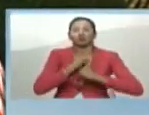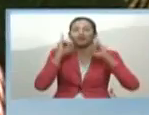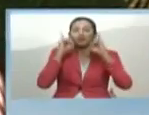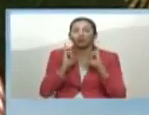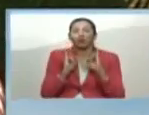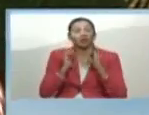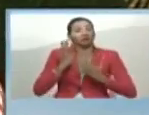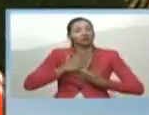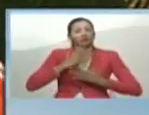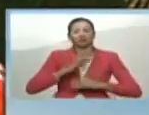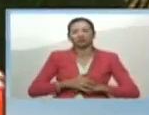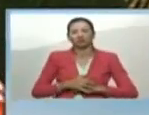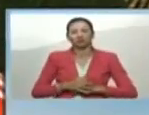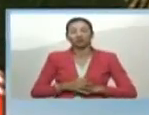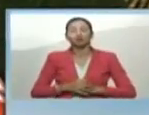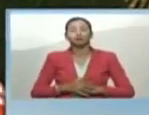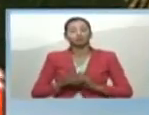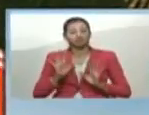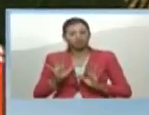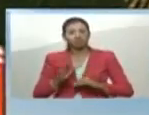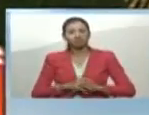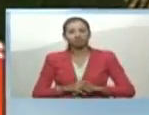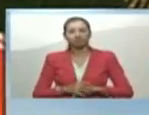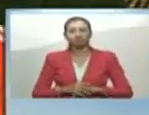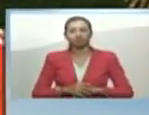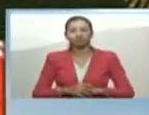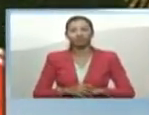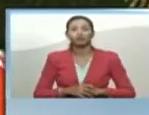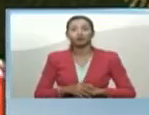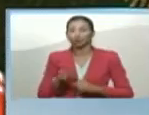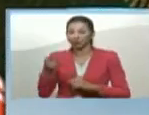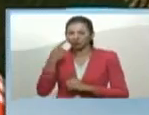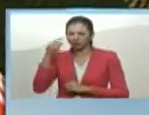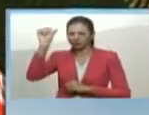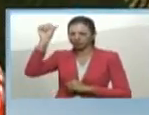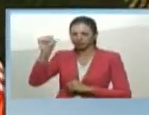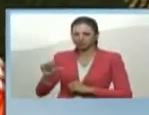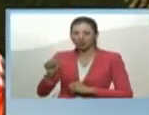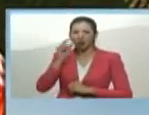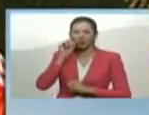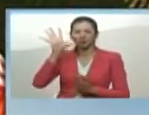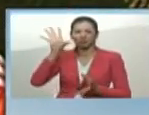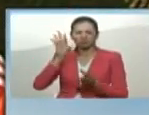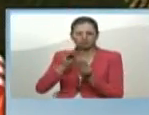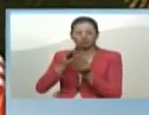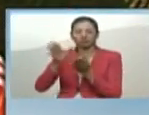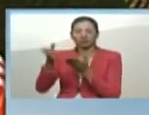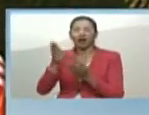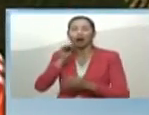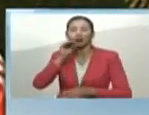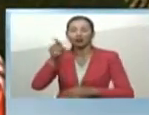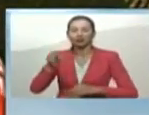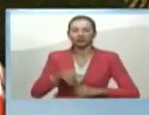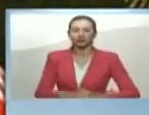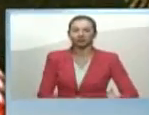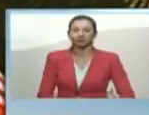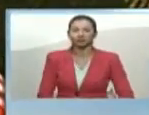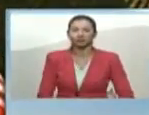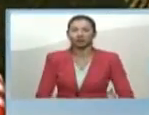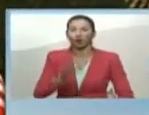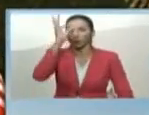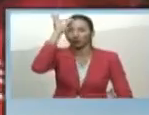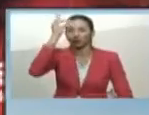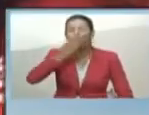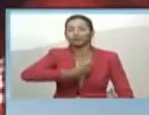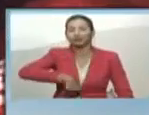individual todo esto lo digo sobre lo concreto de la intervención de argeni del Consejo